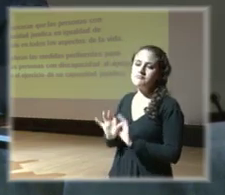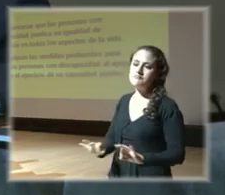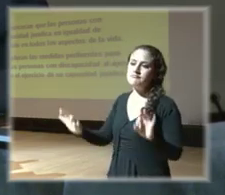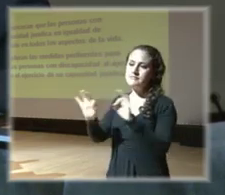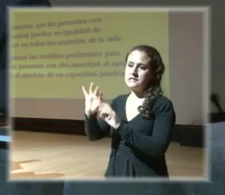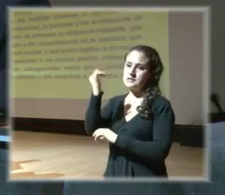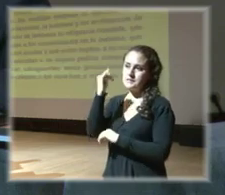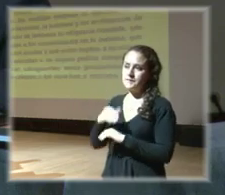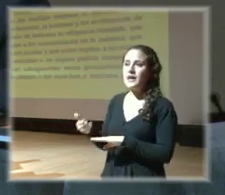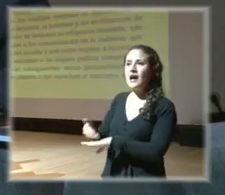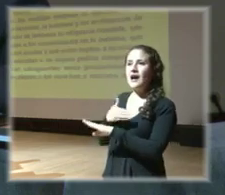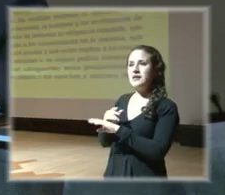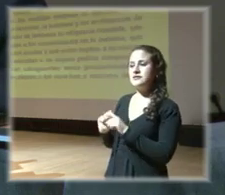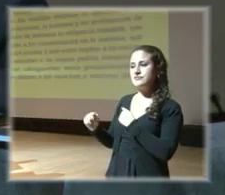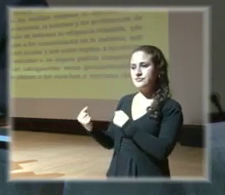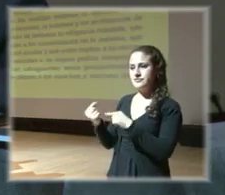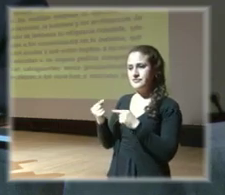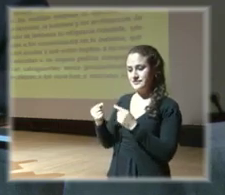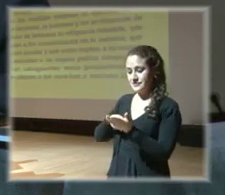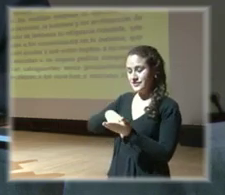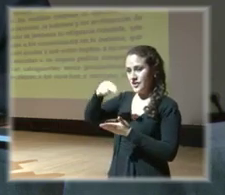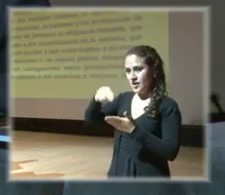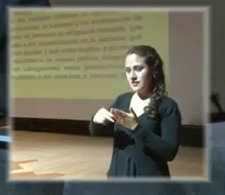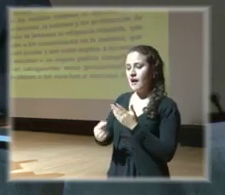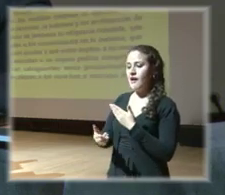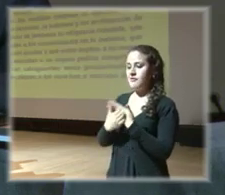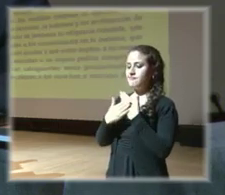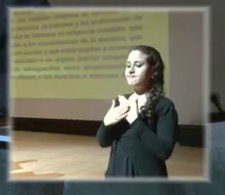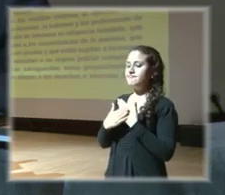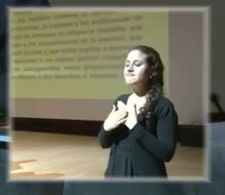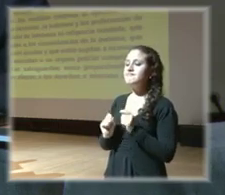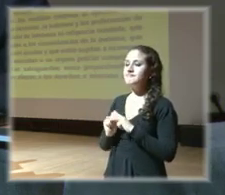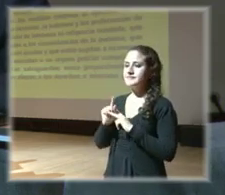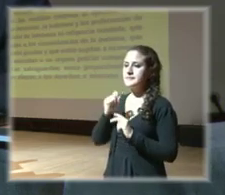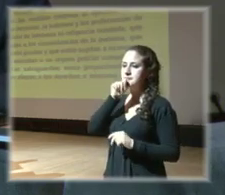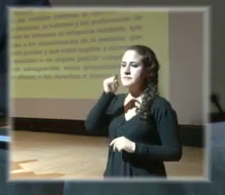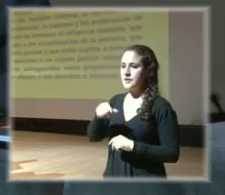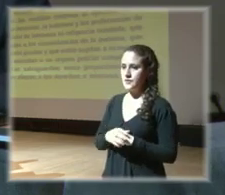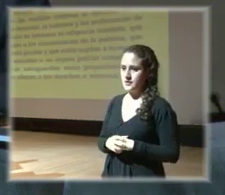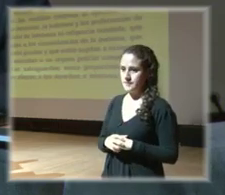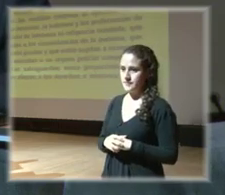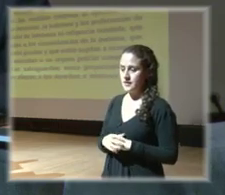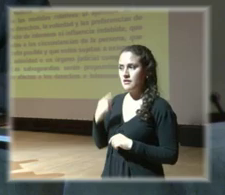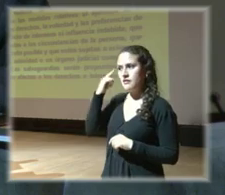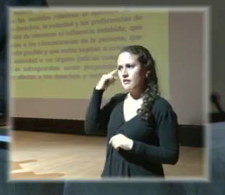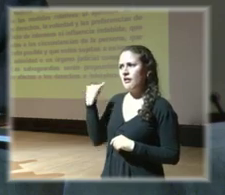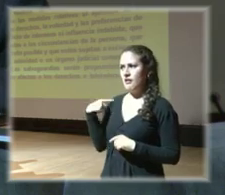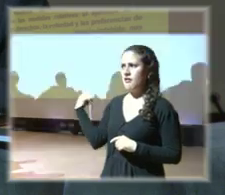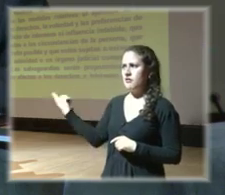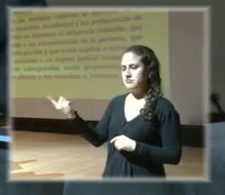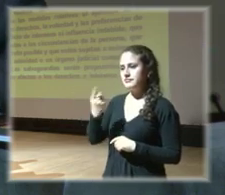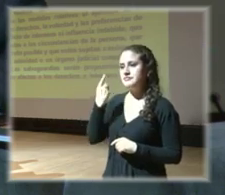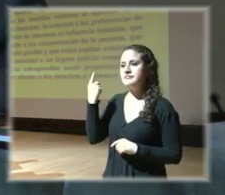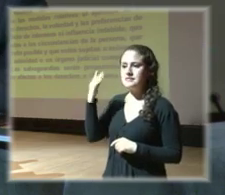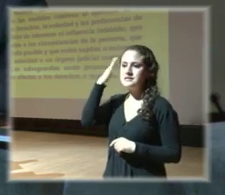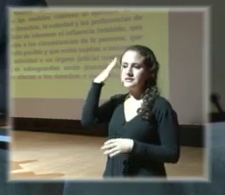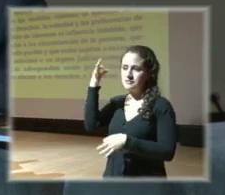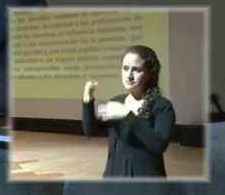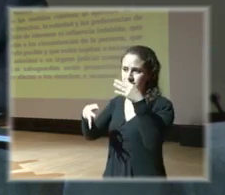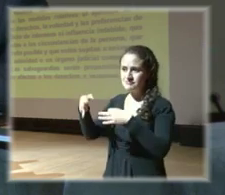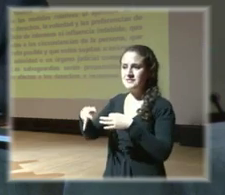se generó en el momento de adoptar la convención, pero creo que hoy en día, a pesar de que la